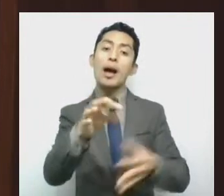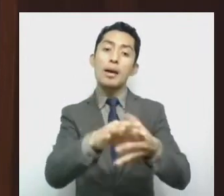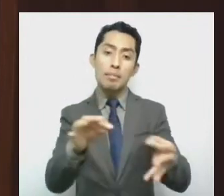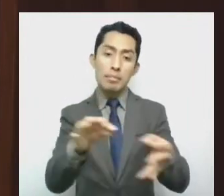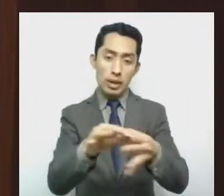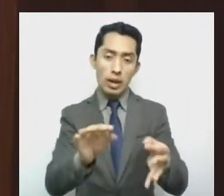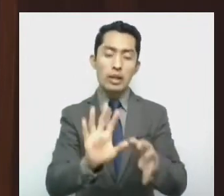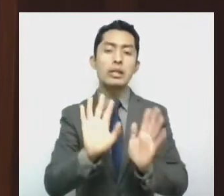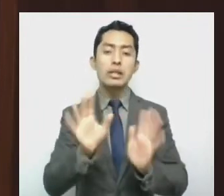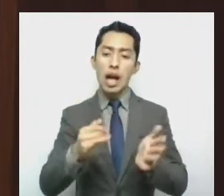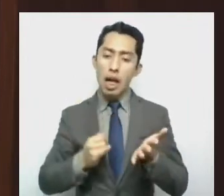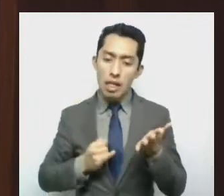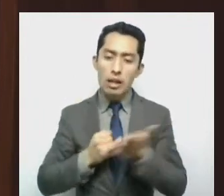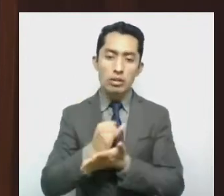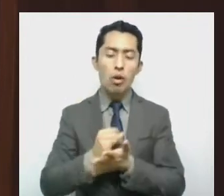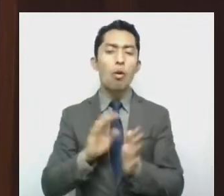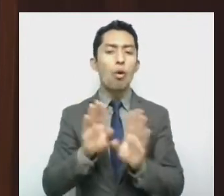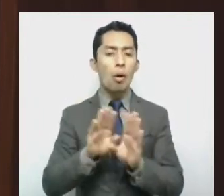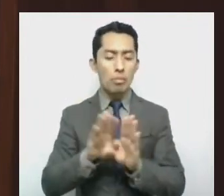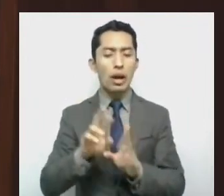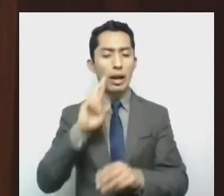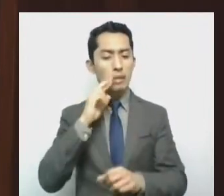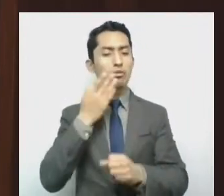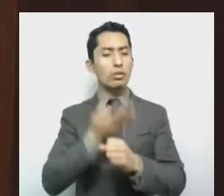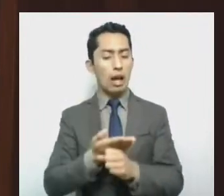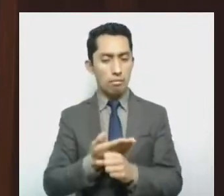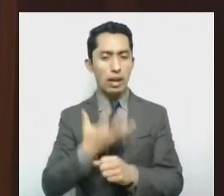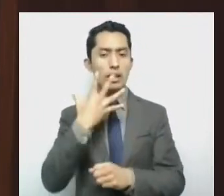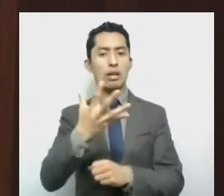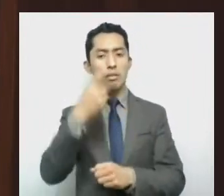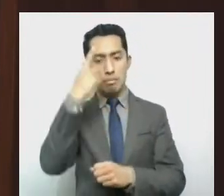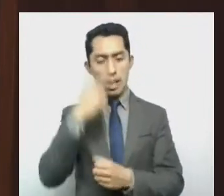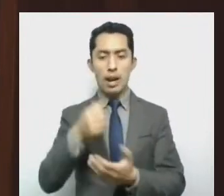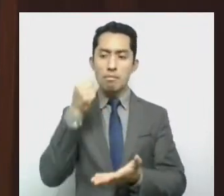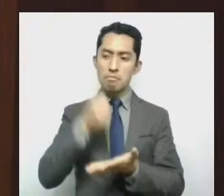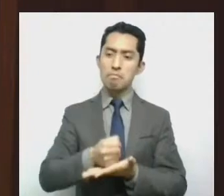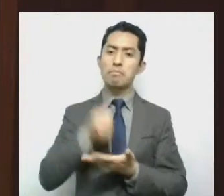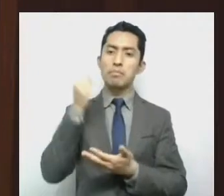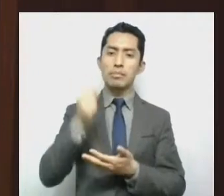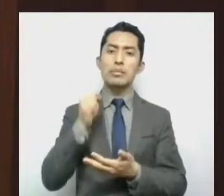decisión responsable de aprobar este paquete fiscal.